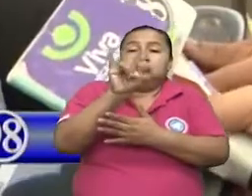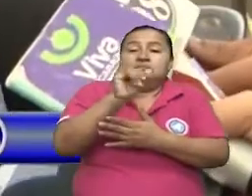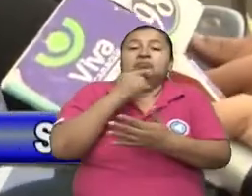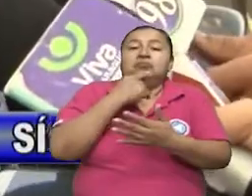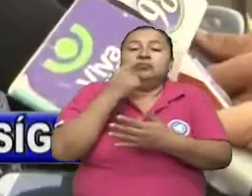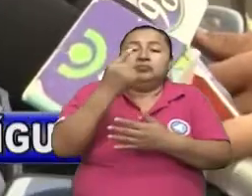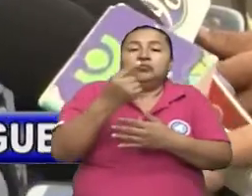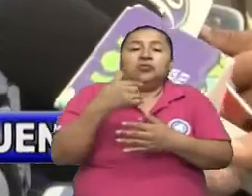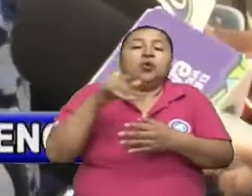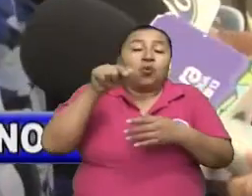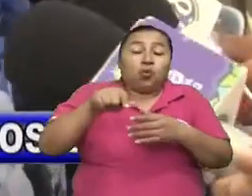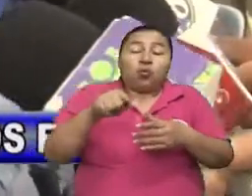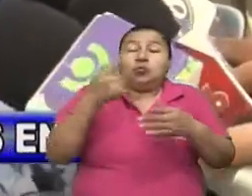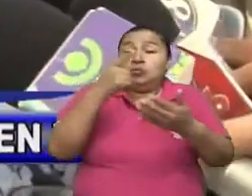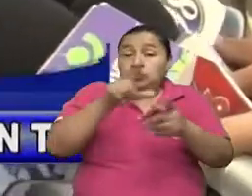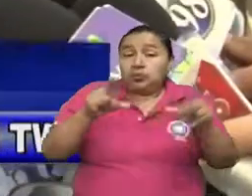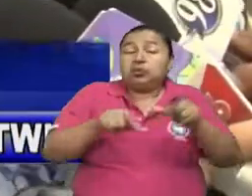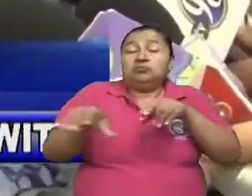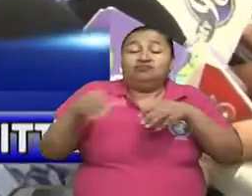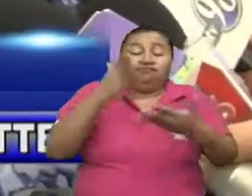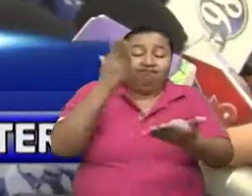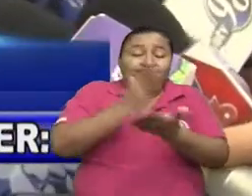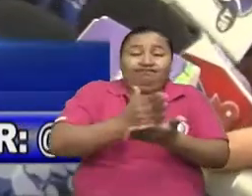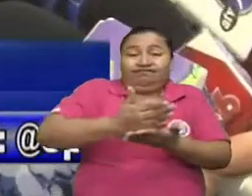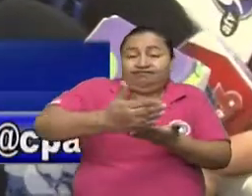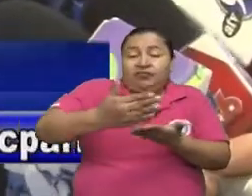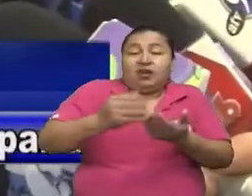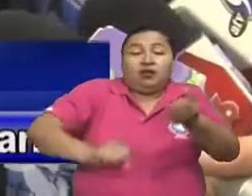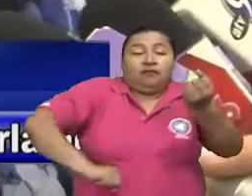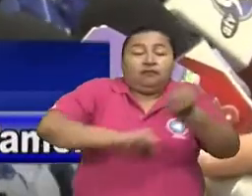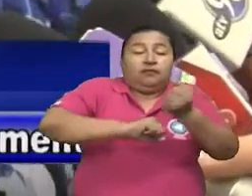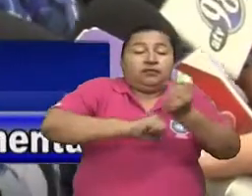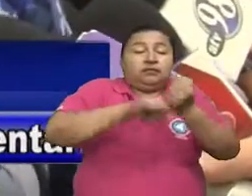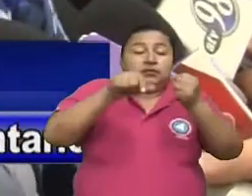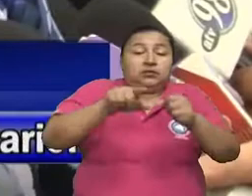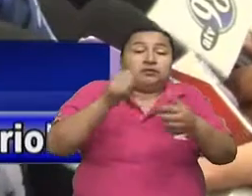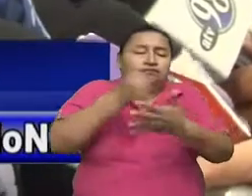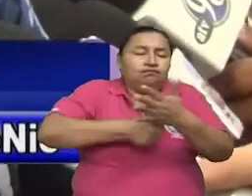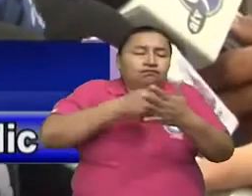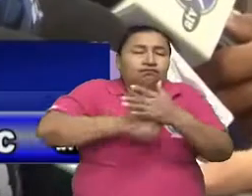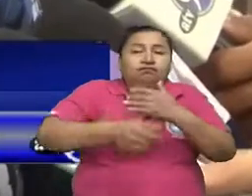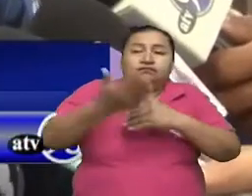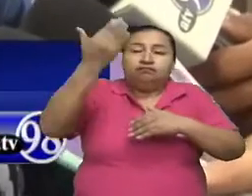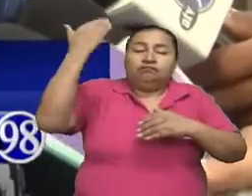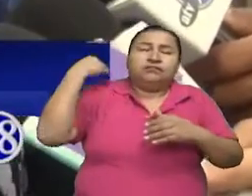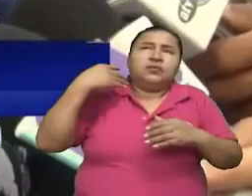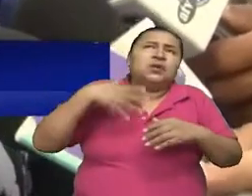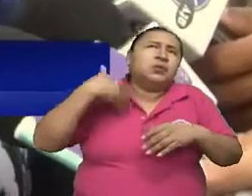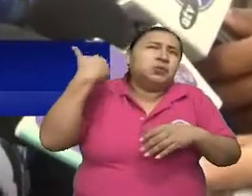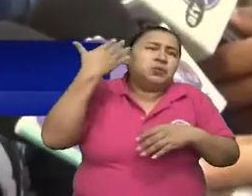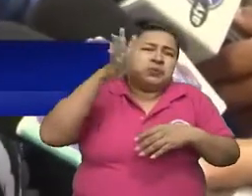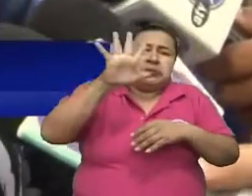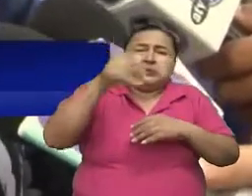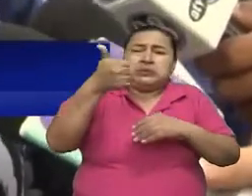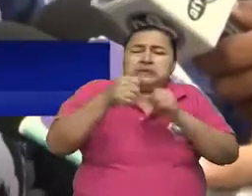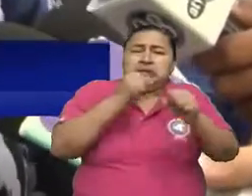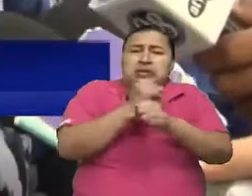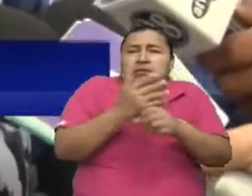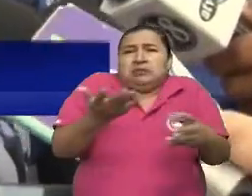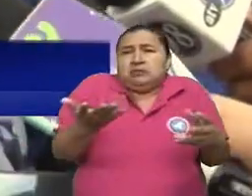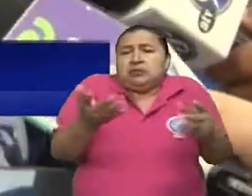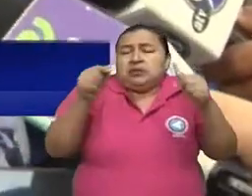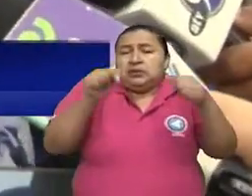Una gesta que nos marcó el fortalecimiento de la lucha en aquellos tiempos. Hace 56 años,